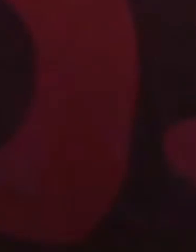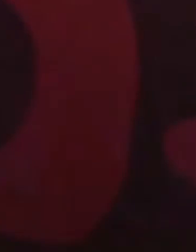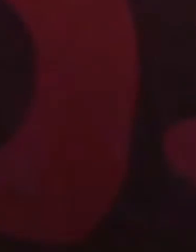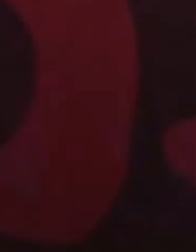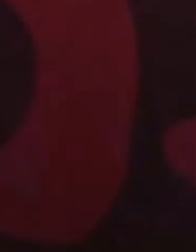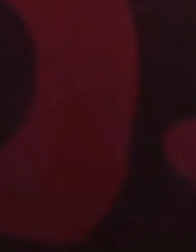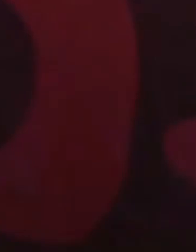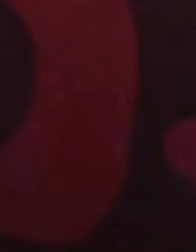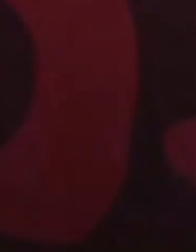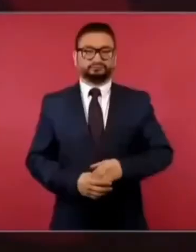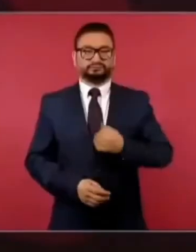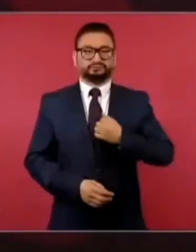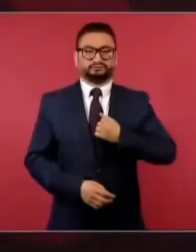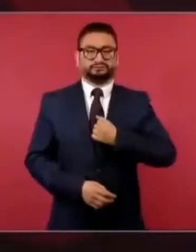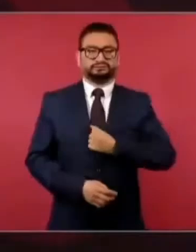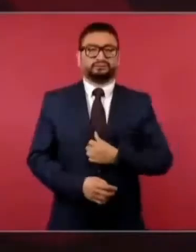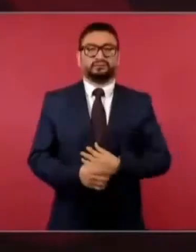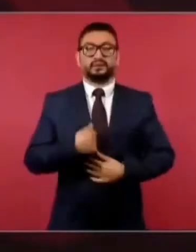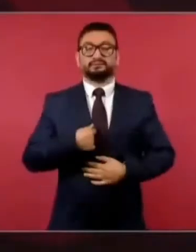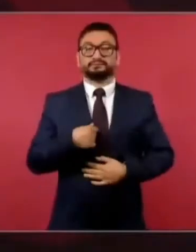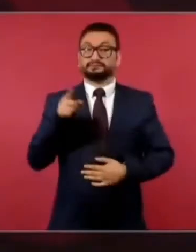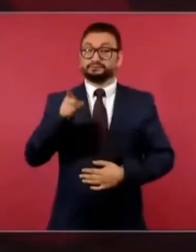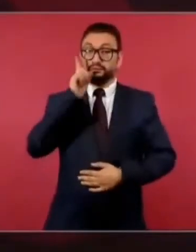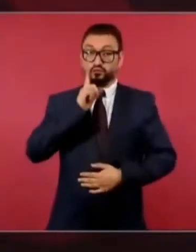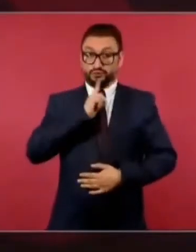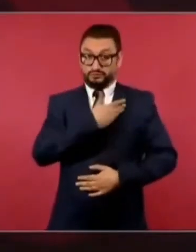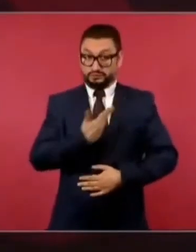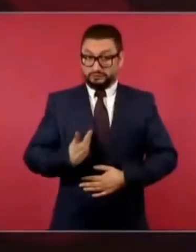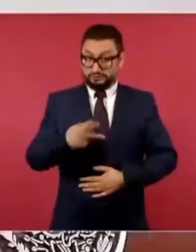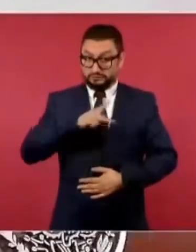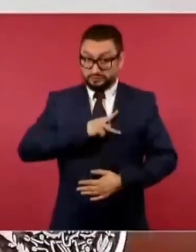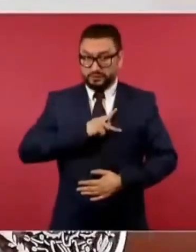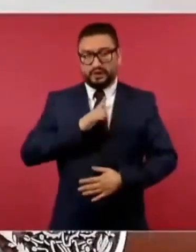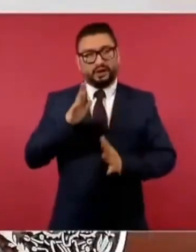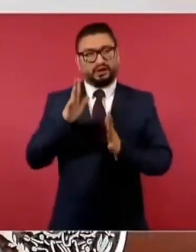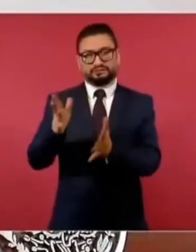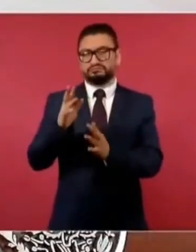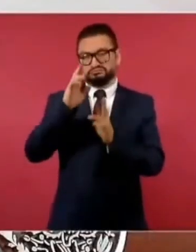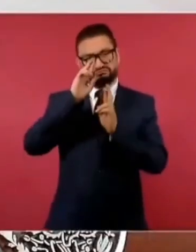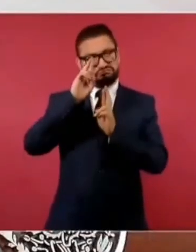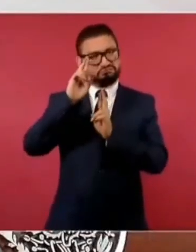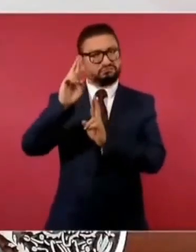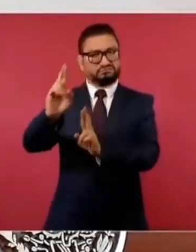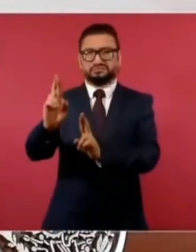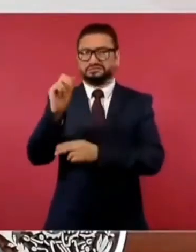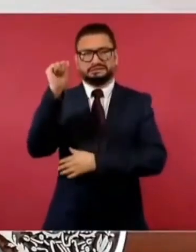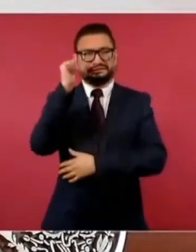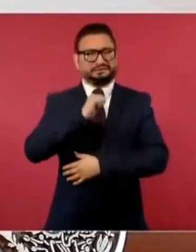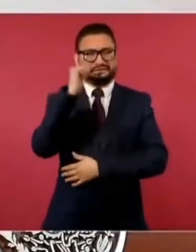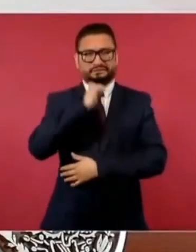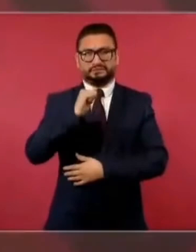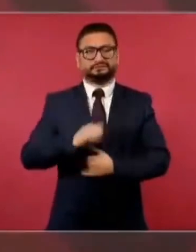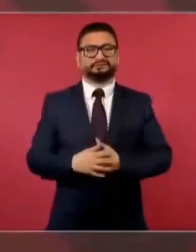mi presidenta y la voy a respetar siempre